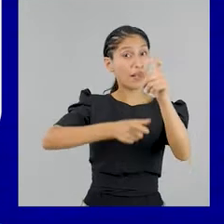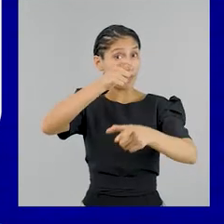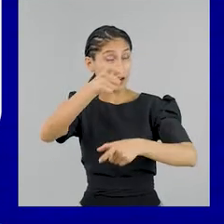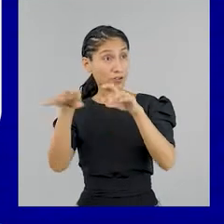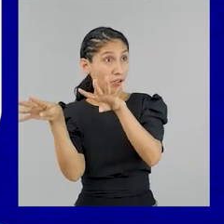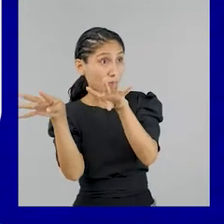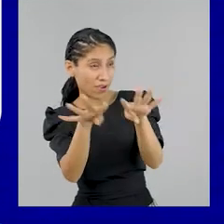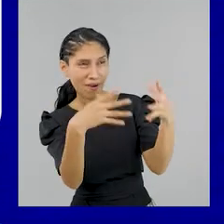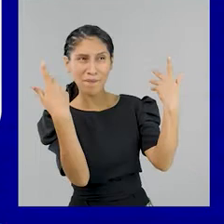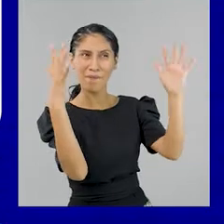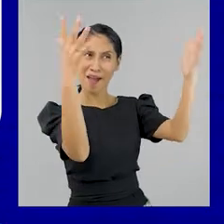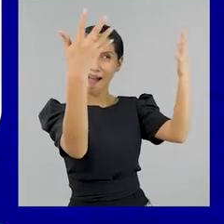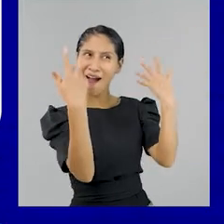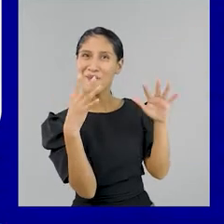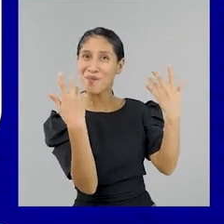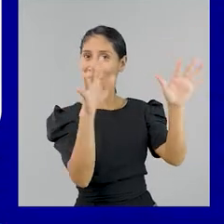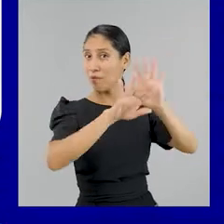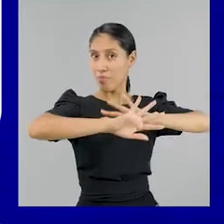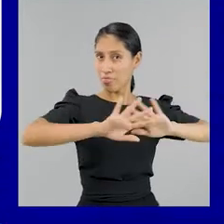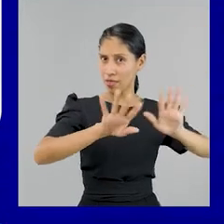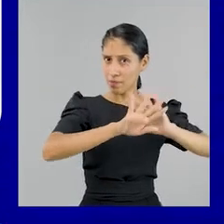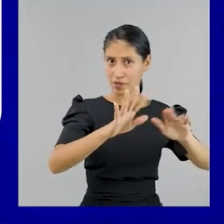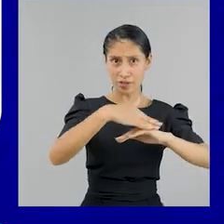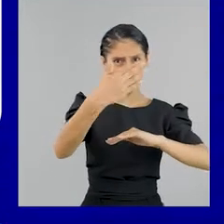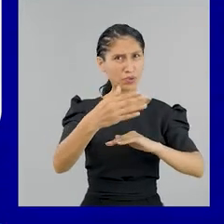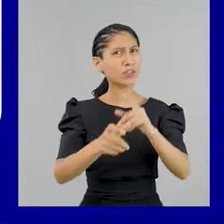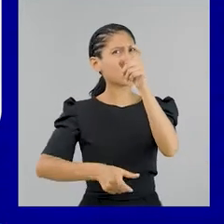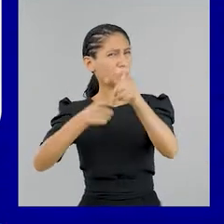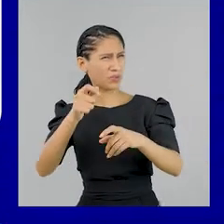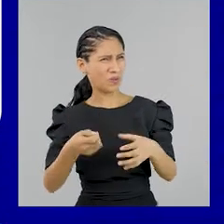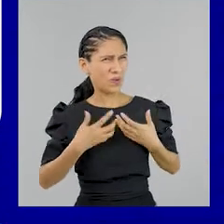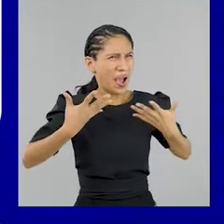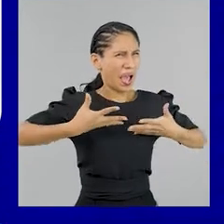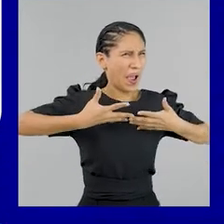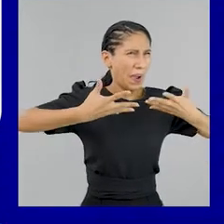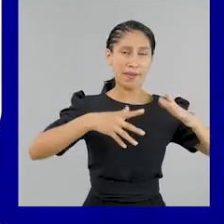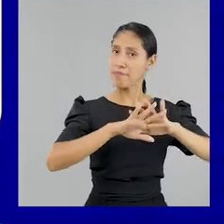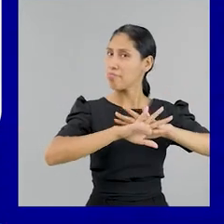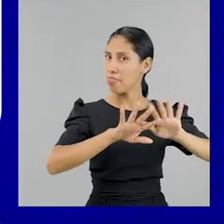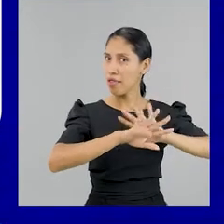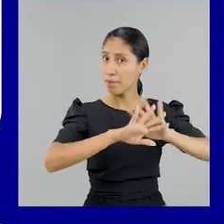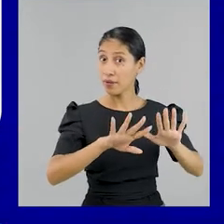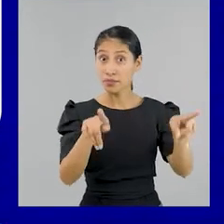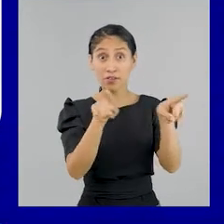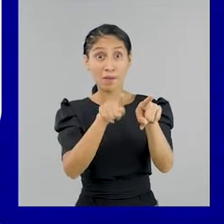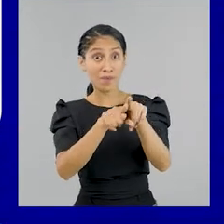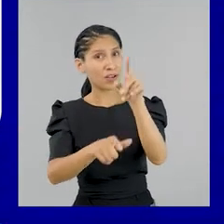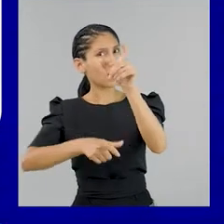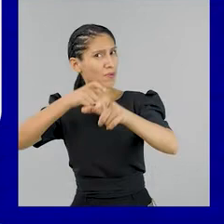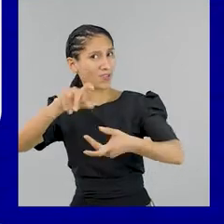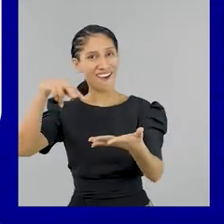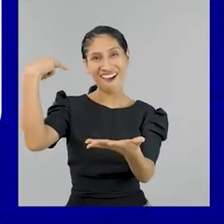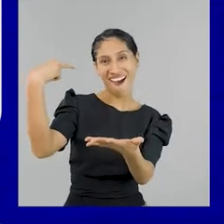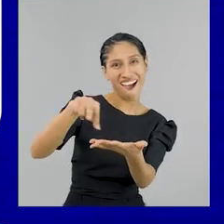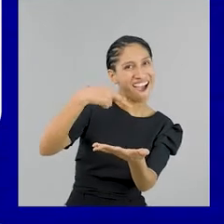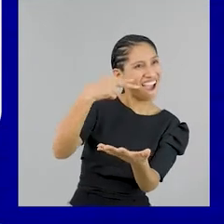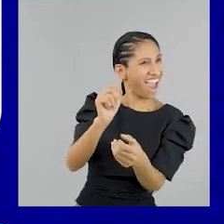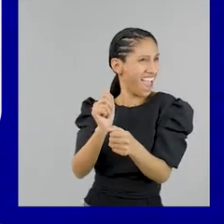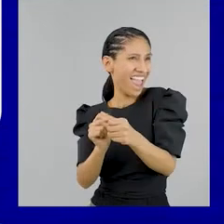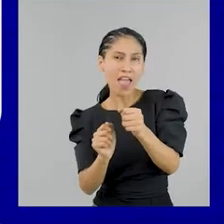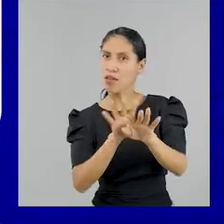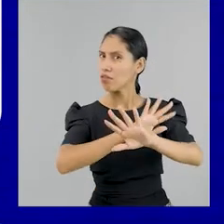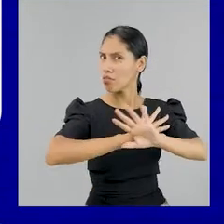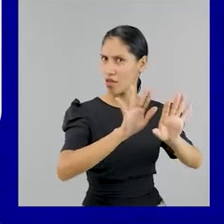la gente aplaudía un poco y nada más. La gente gritaba un poco y nada más. La gente bailaba un